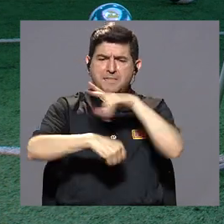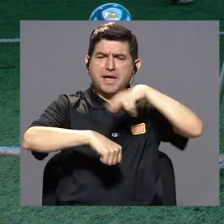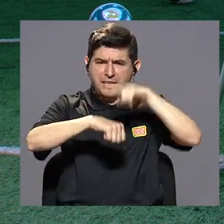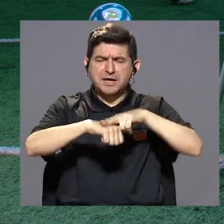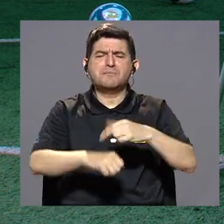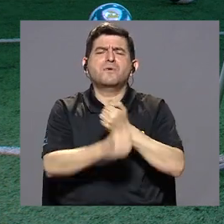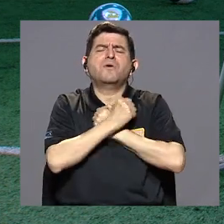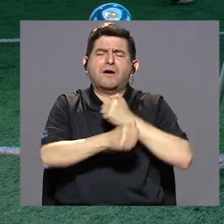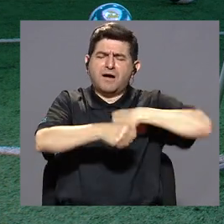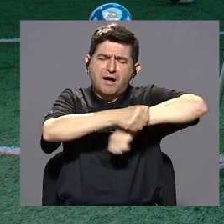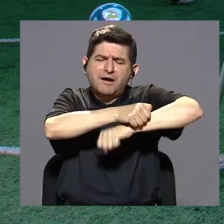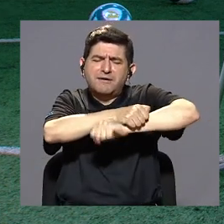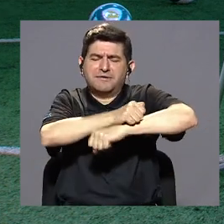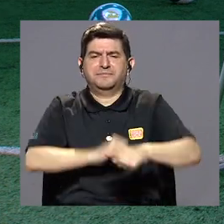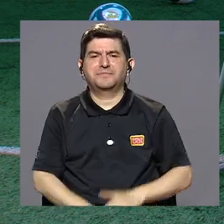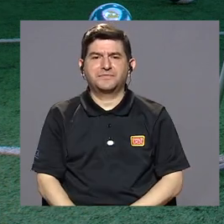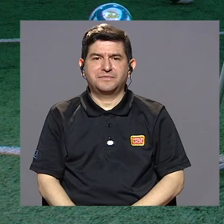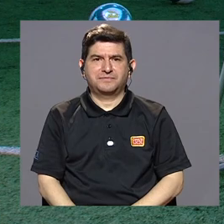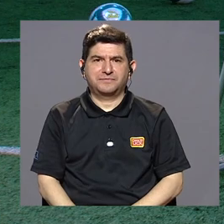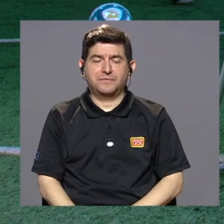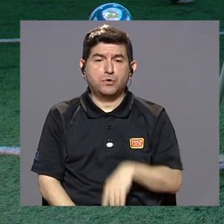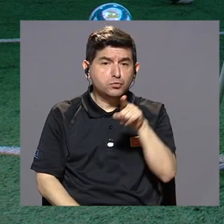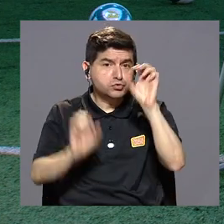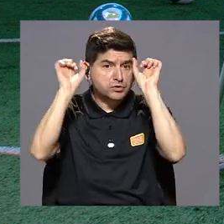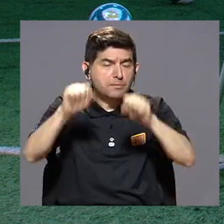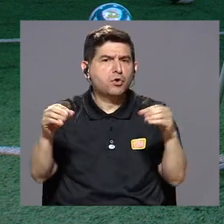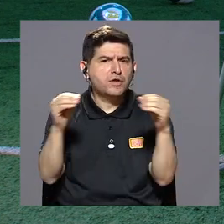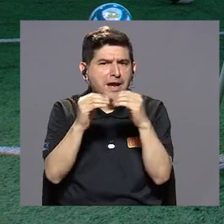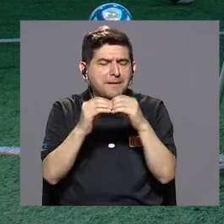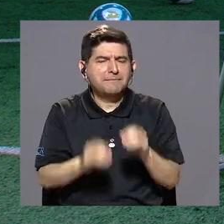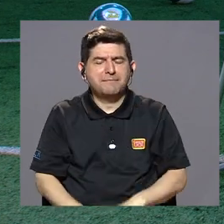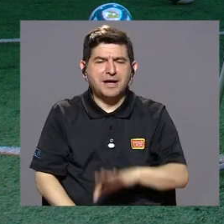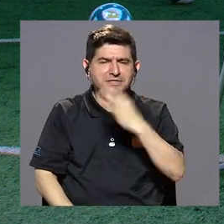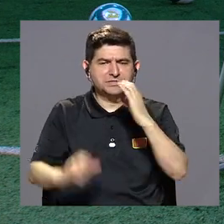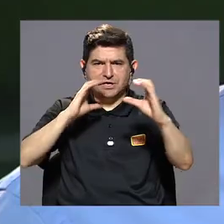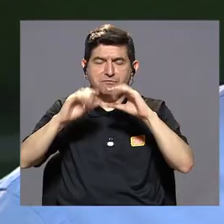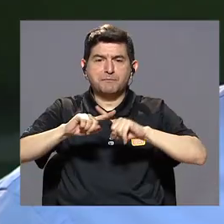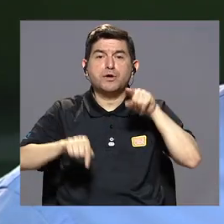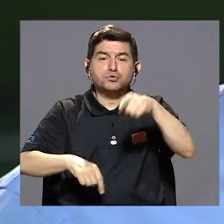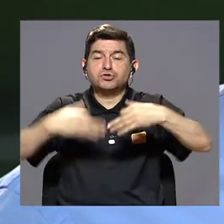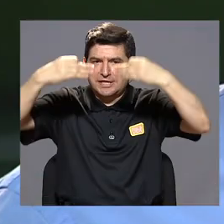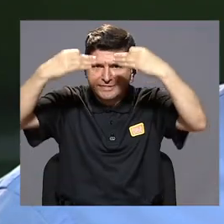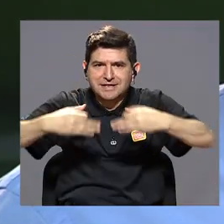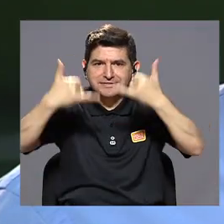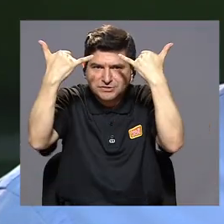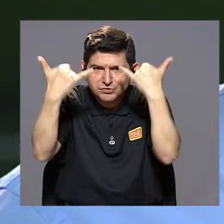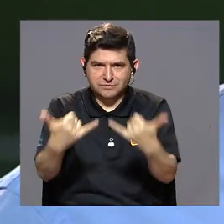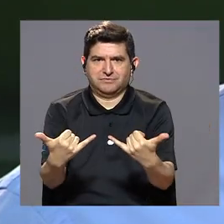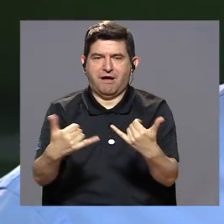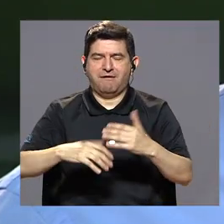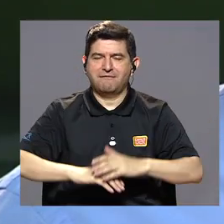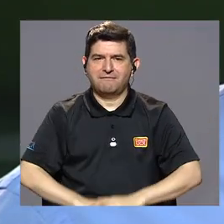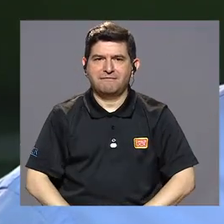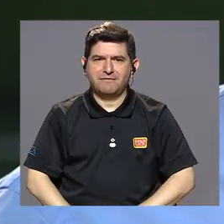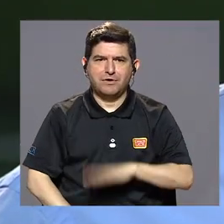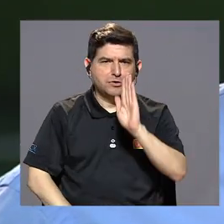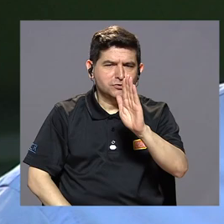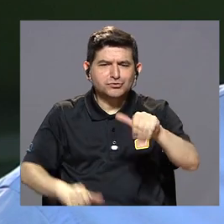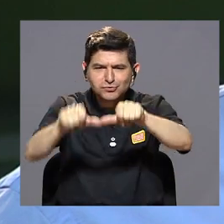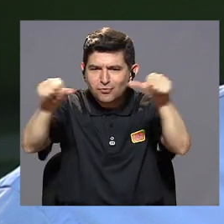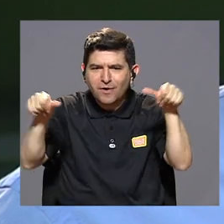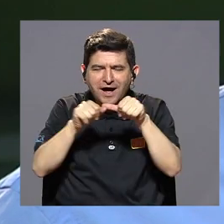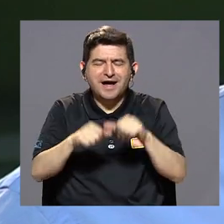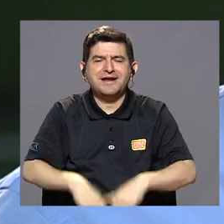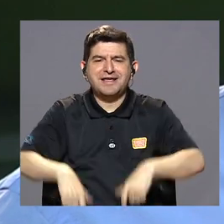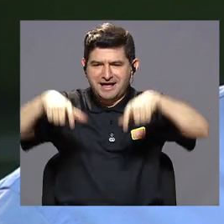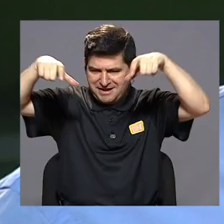fútbol y lo es. Y ahora lo va a le decía que usted podría ser mucho más mediática, pero usted tomó esa decisión ya de que